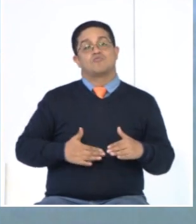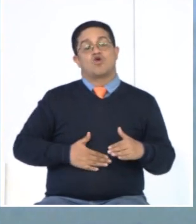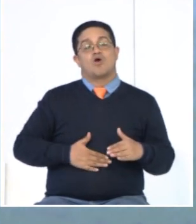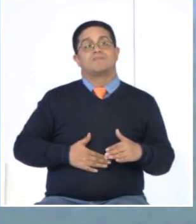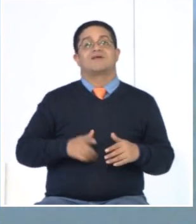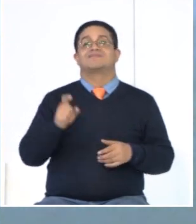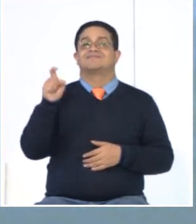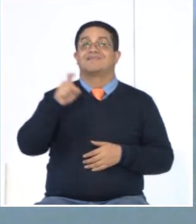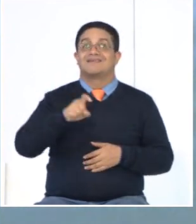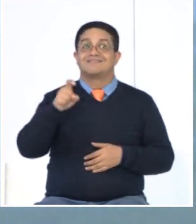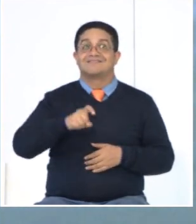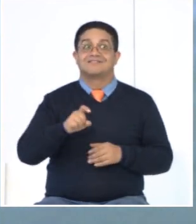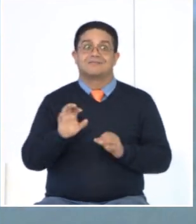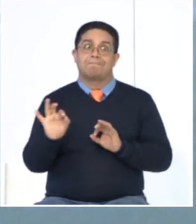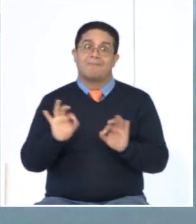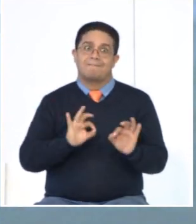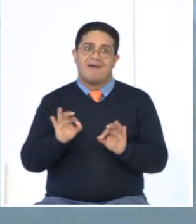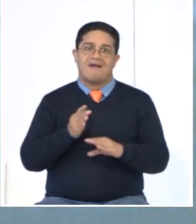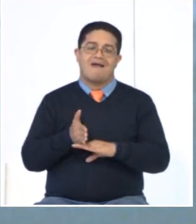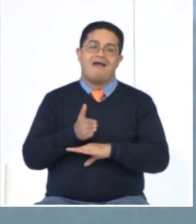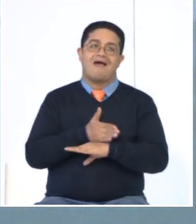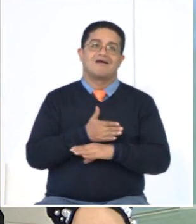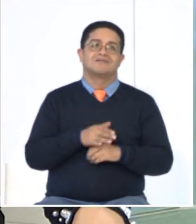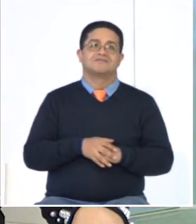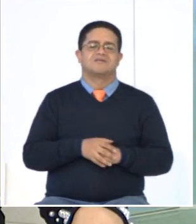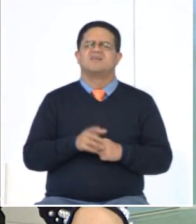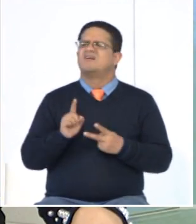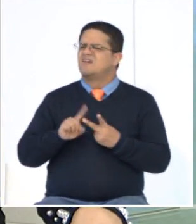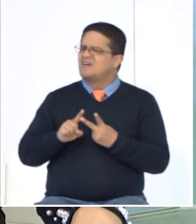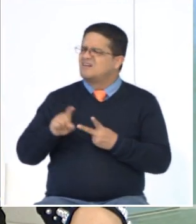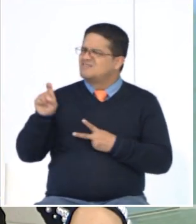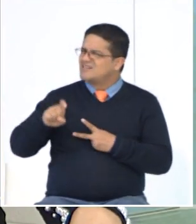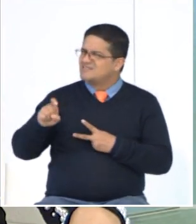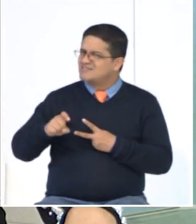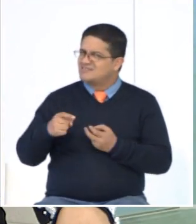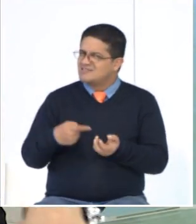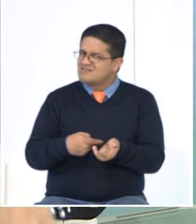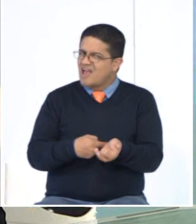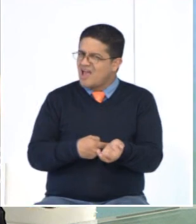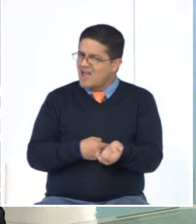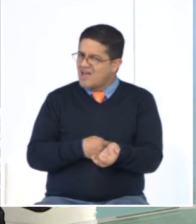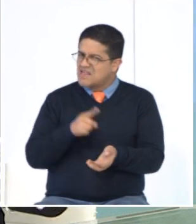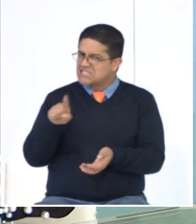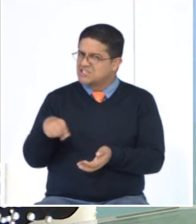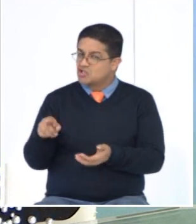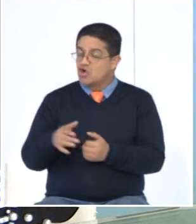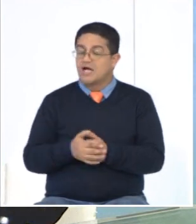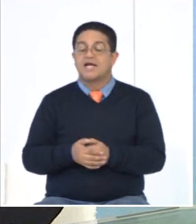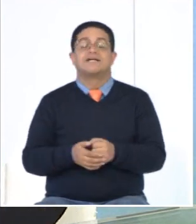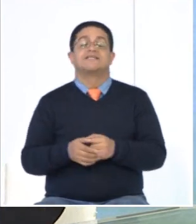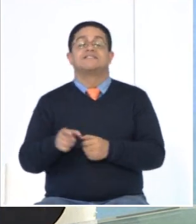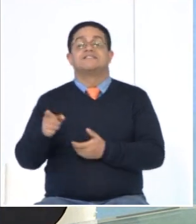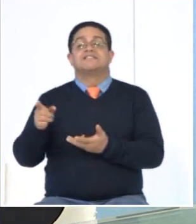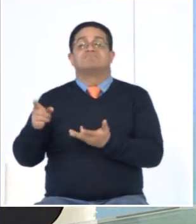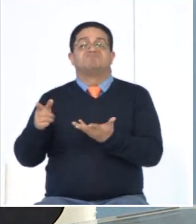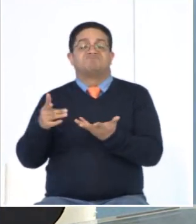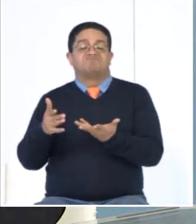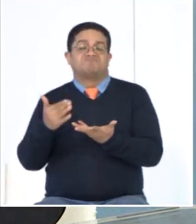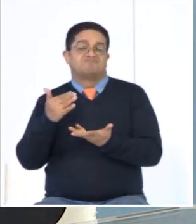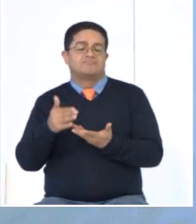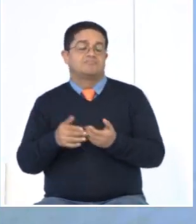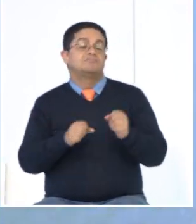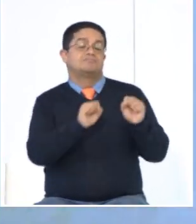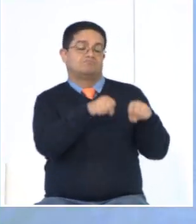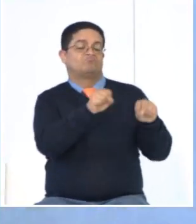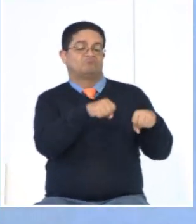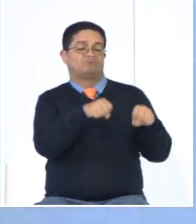contraste necesita preparación. Necesita un estudio de laboratorio para ver cómo está la creatinina y hay que ver también las condiciones del paciente, ¿no?